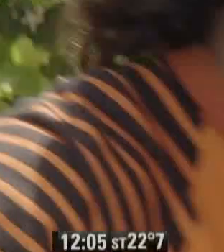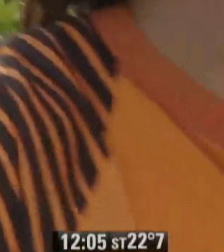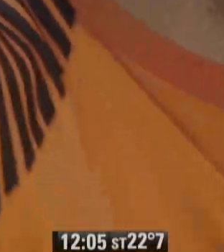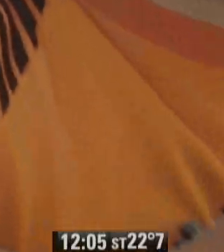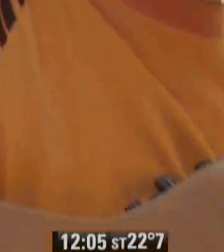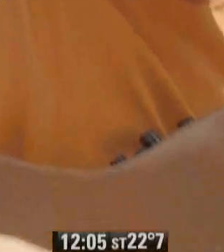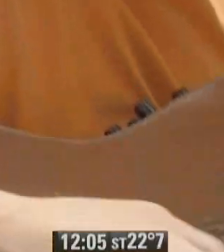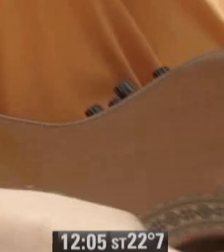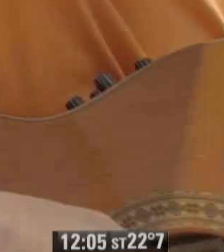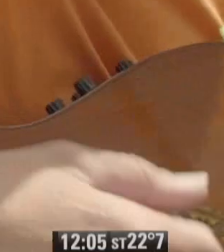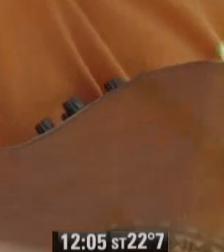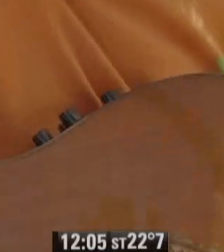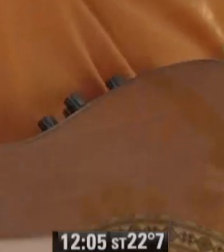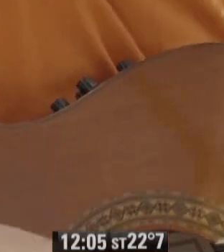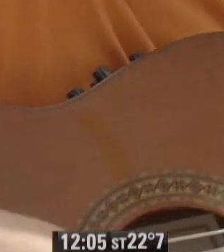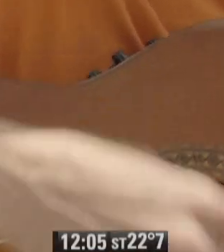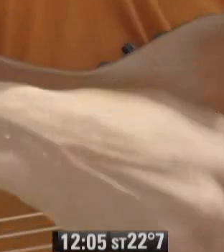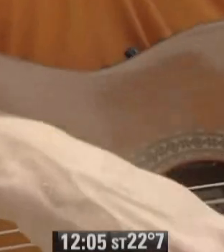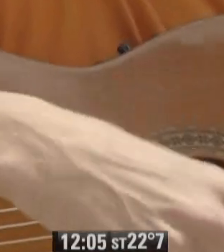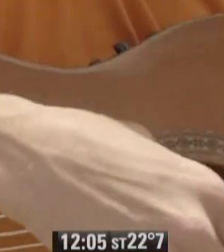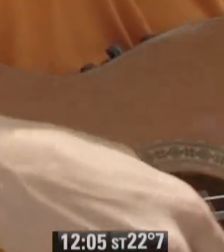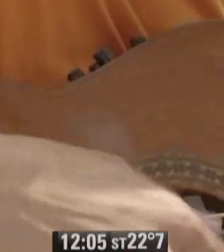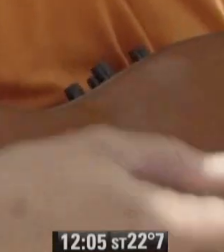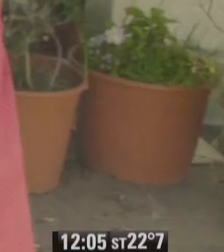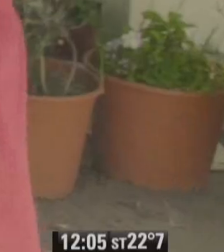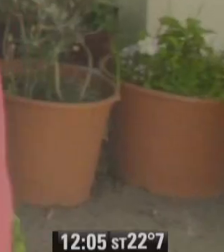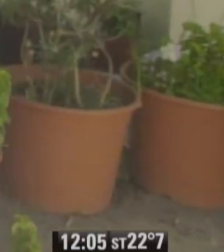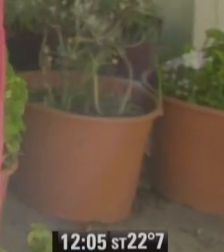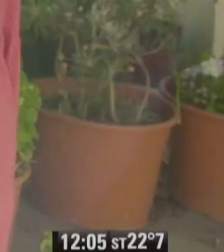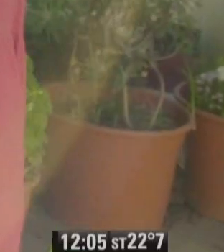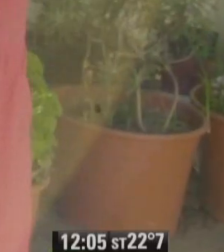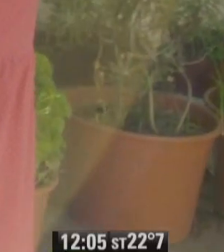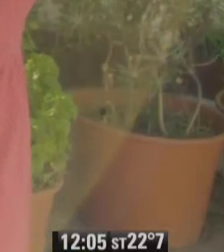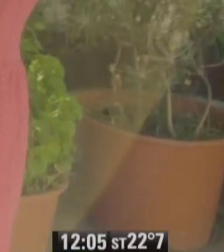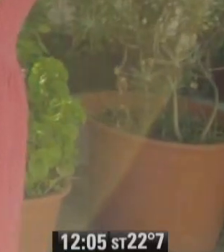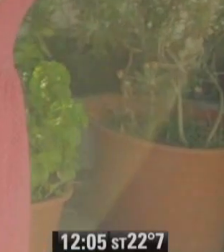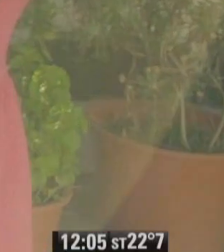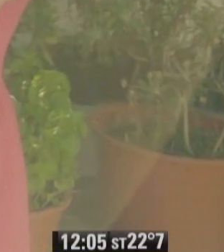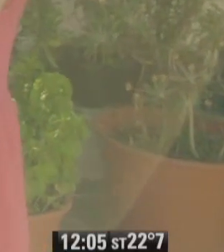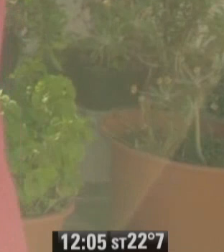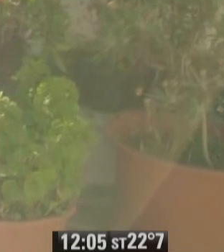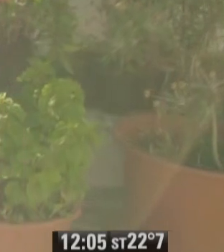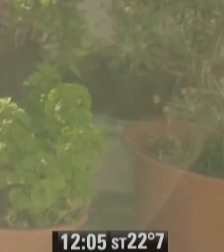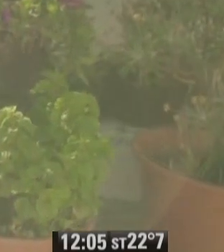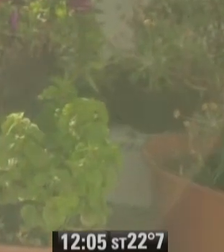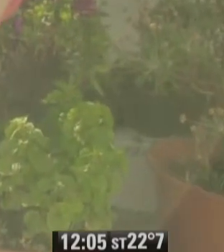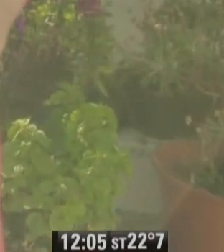manos para juntos divertirnos en una tarde